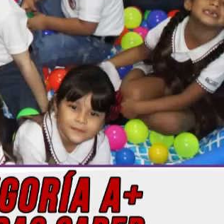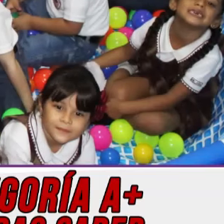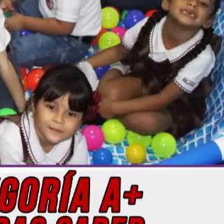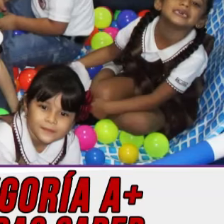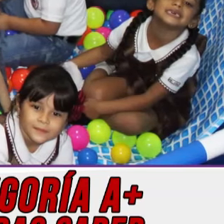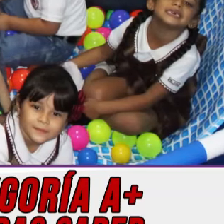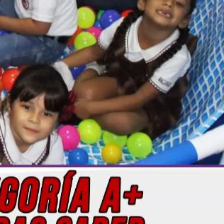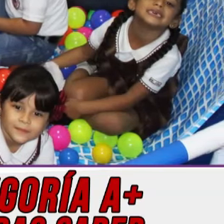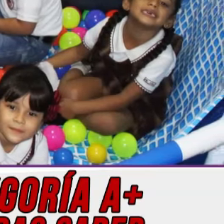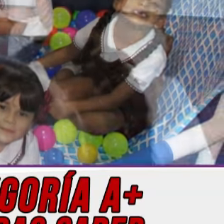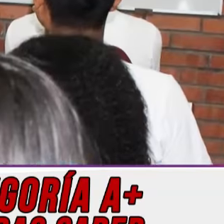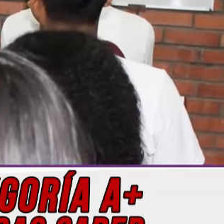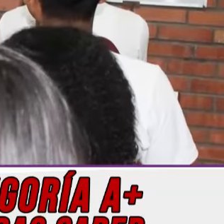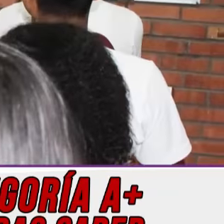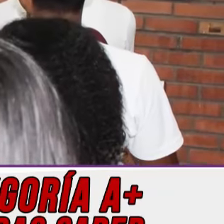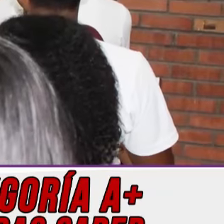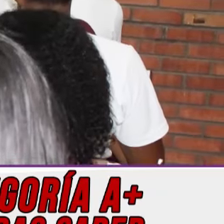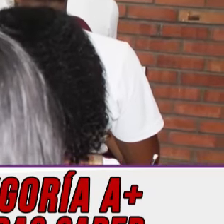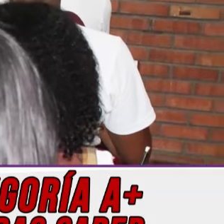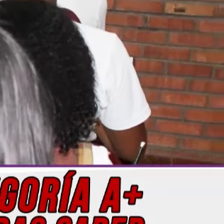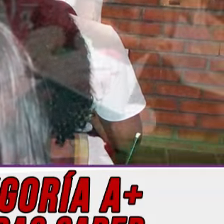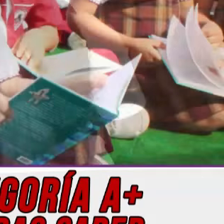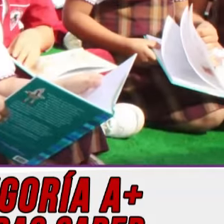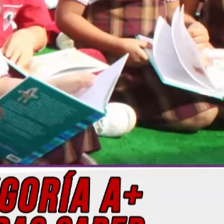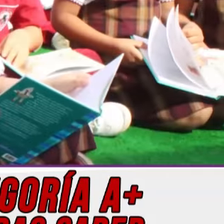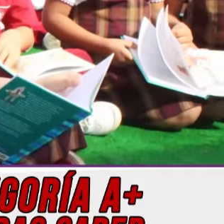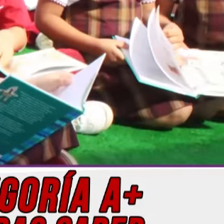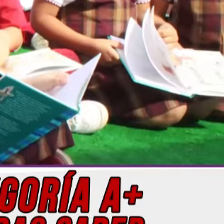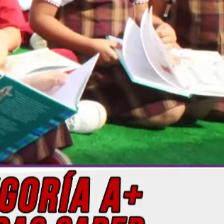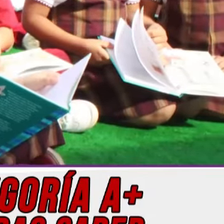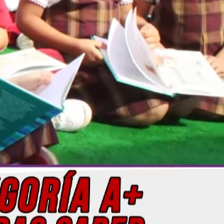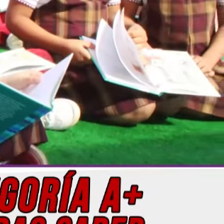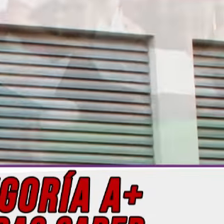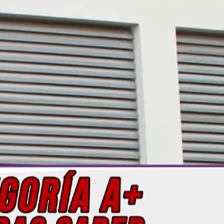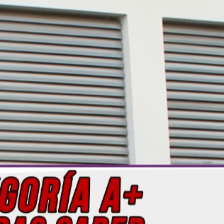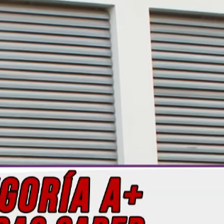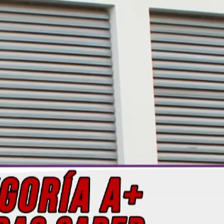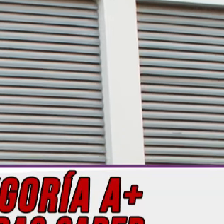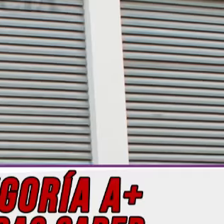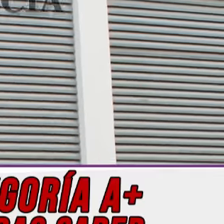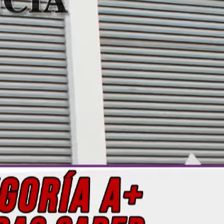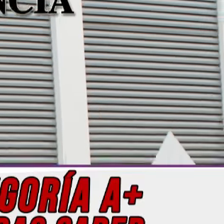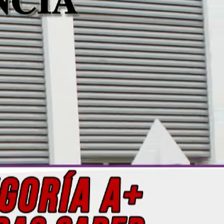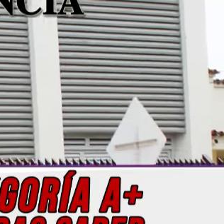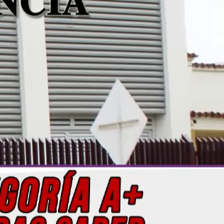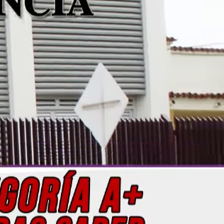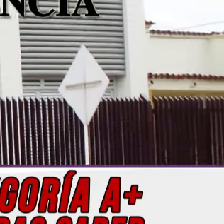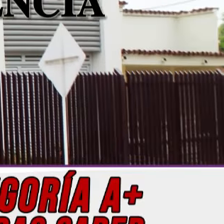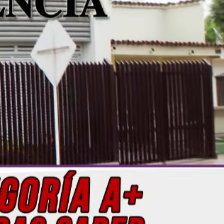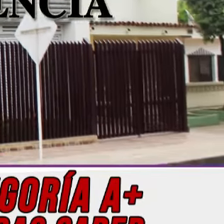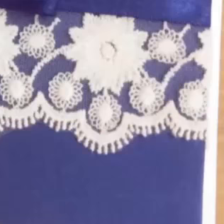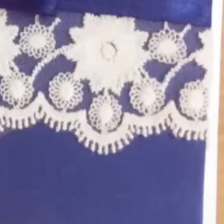de preescolar, básica primaria, básica secundaria y media vocacional. Informes al 620-4435.